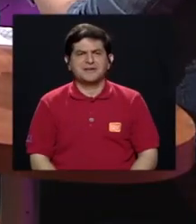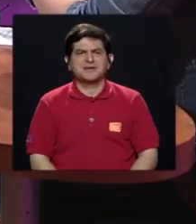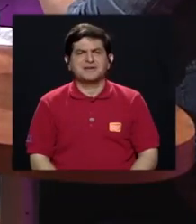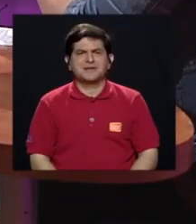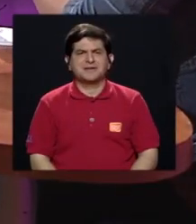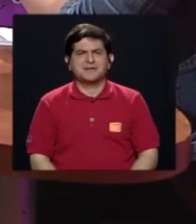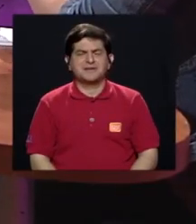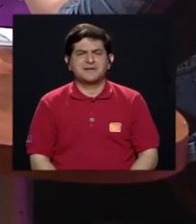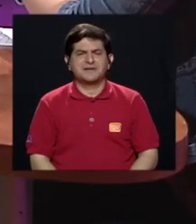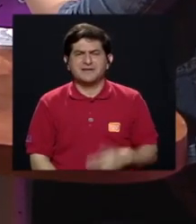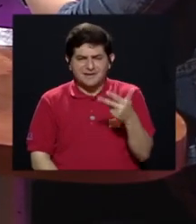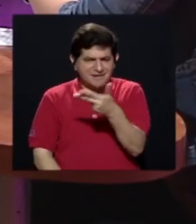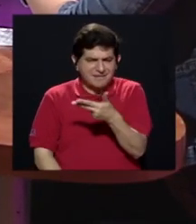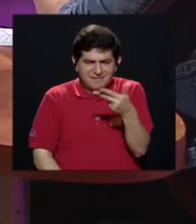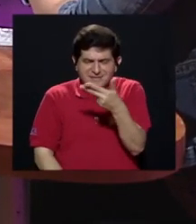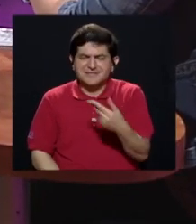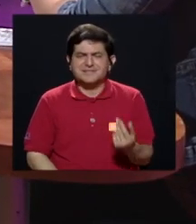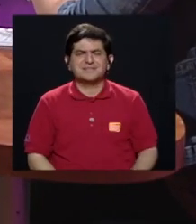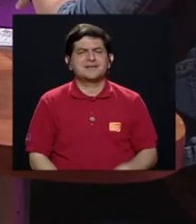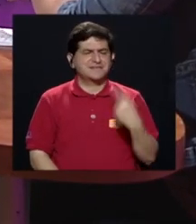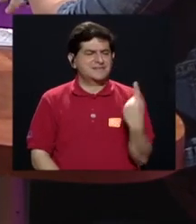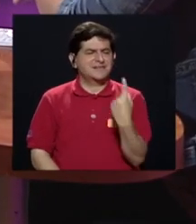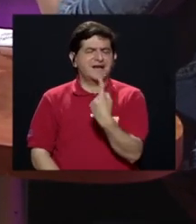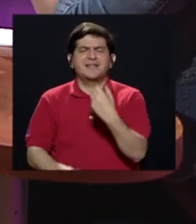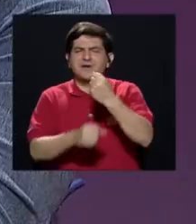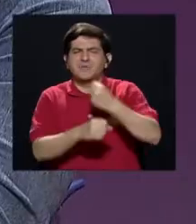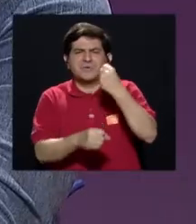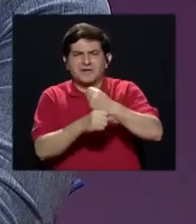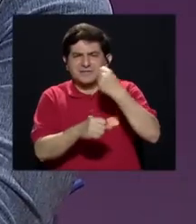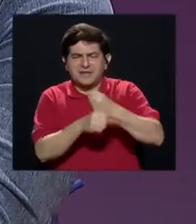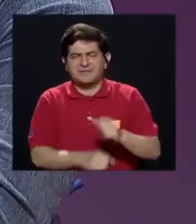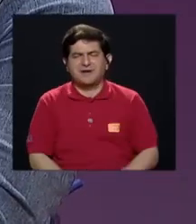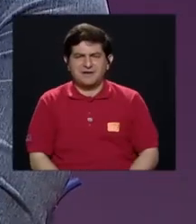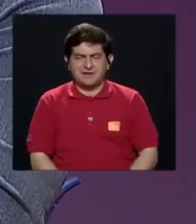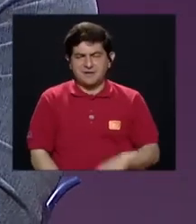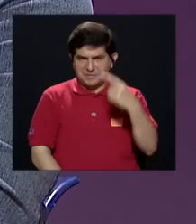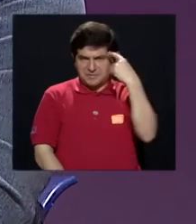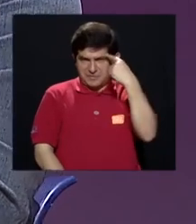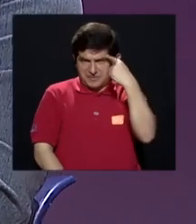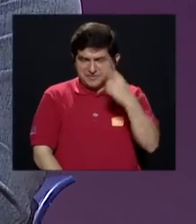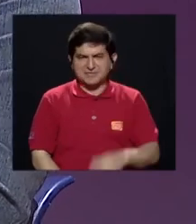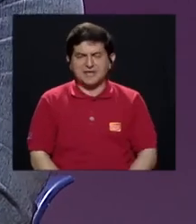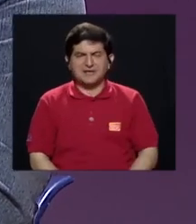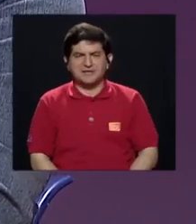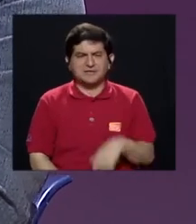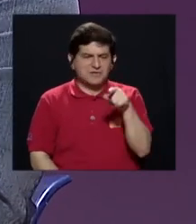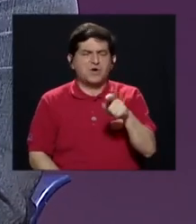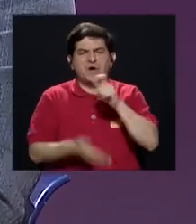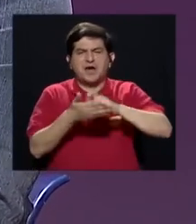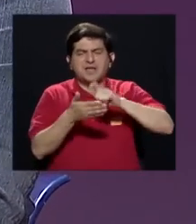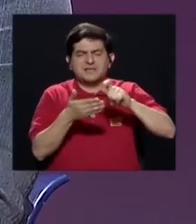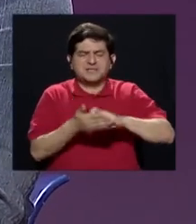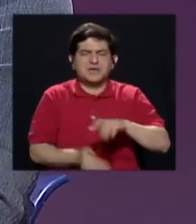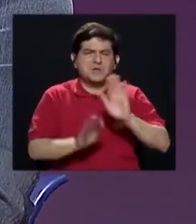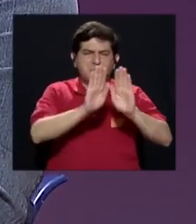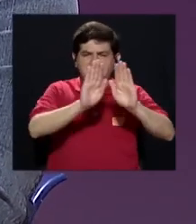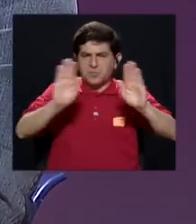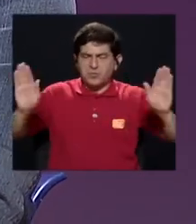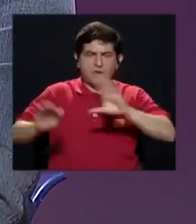realizan en sí cada una, ¿verdad?, de ustedes, desde el mural, desde qué letras escribís o qué es lo